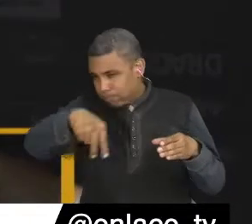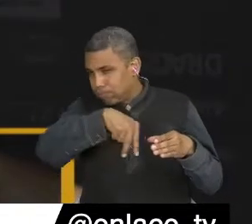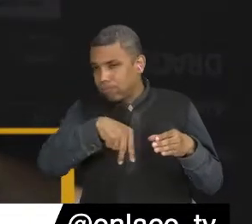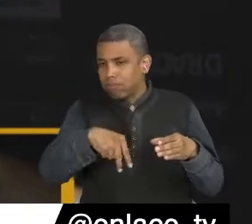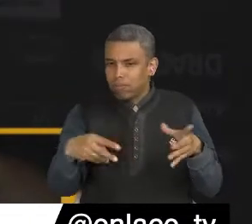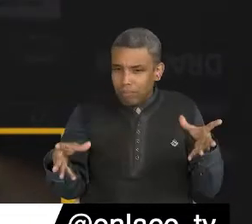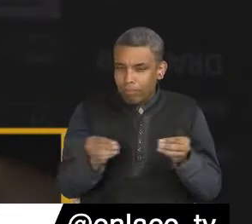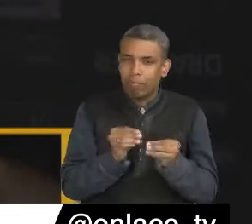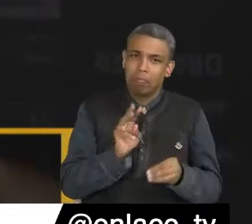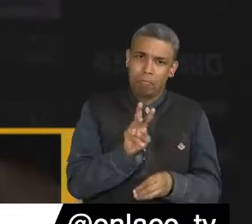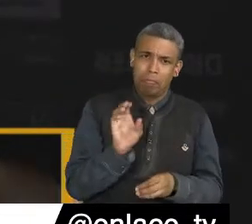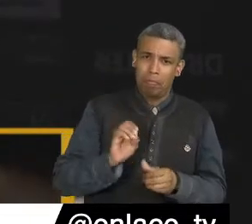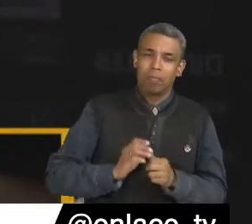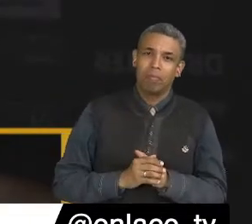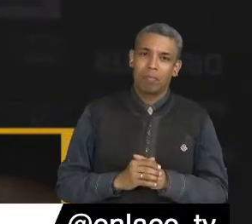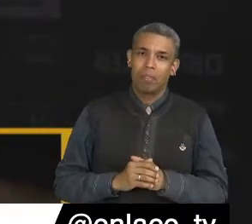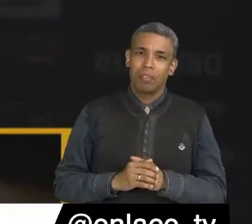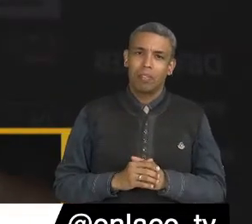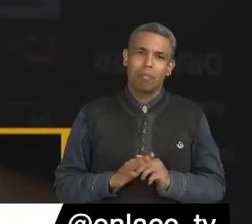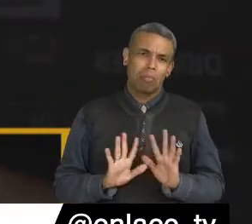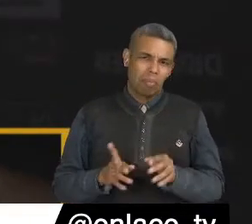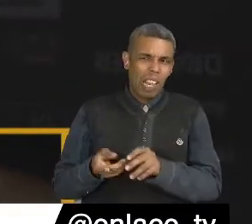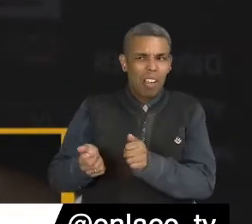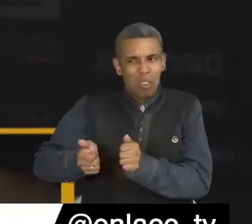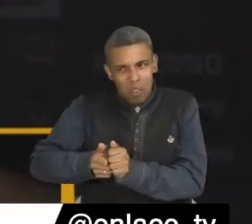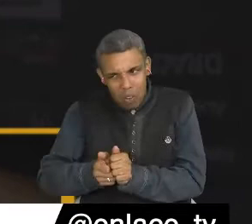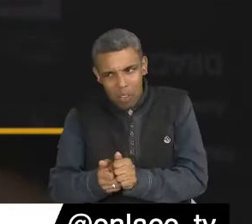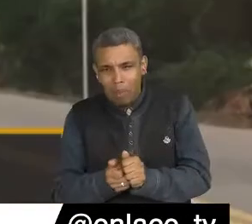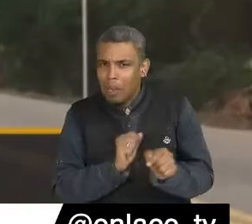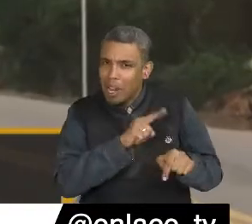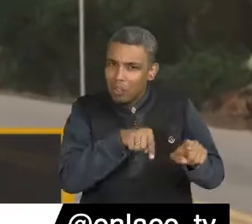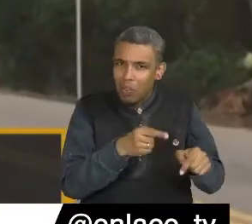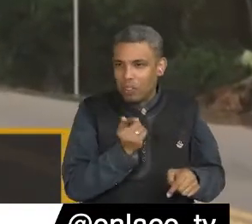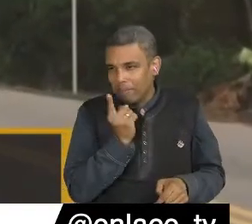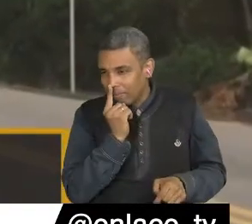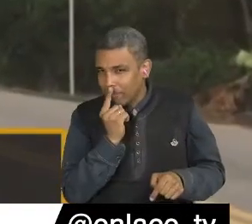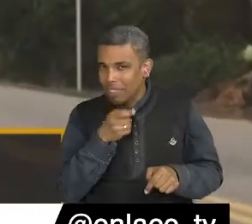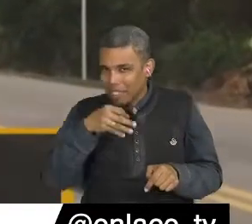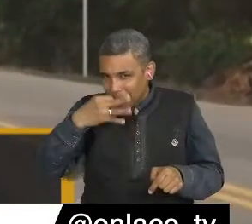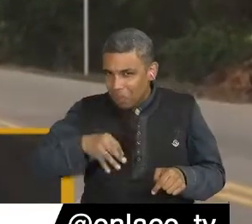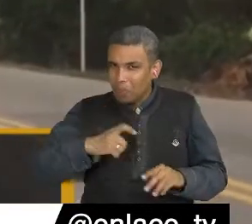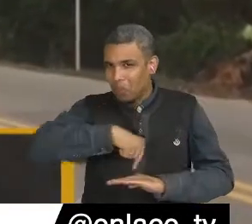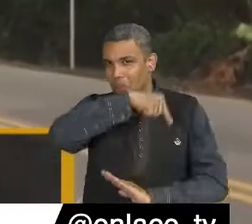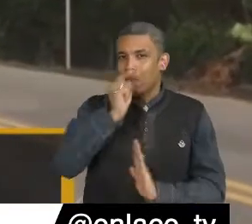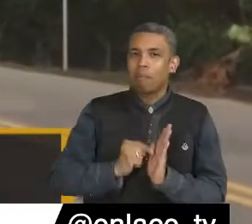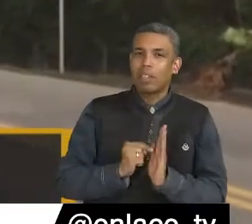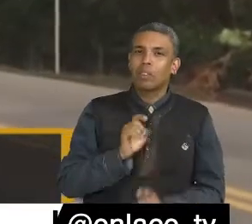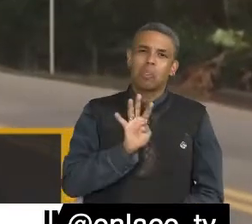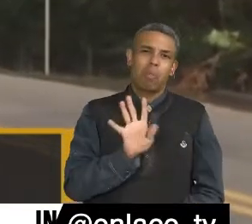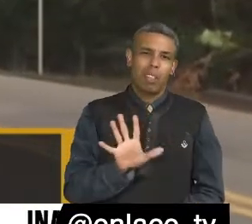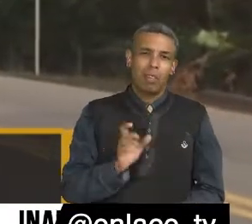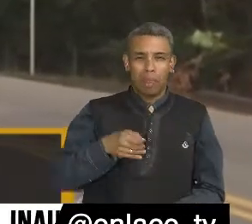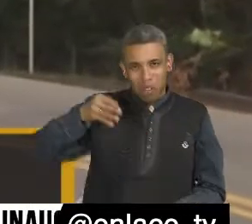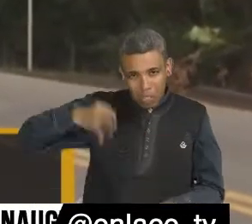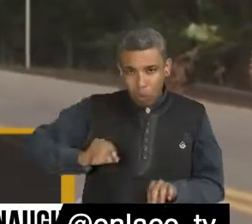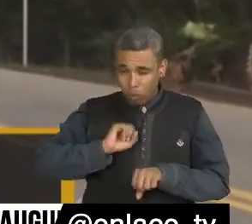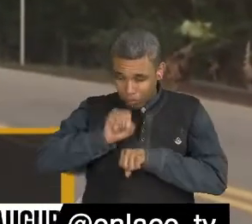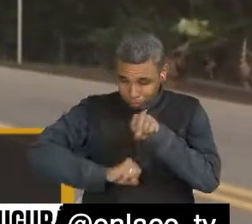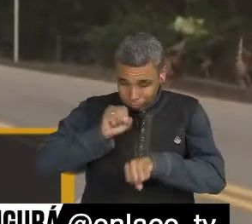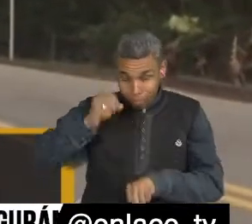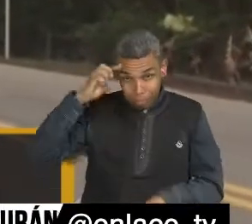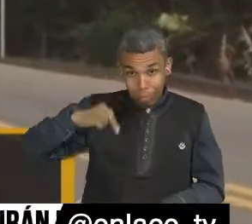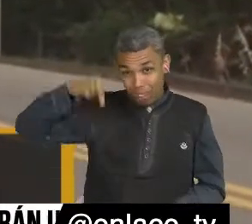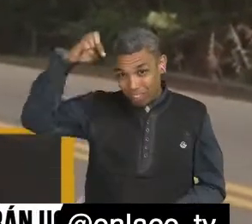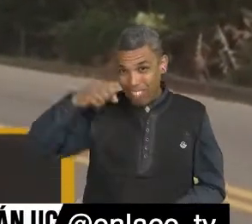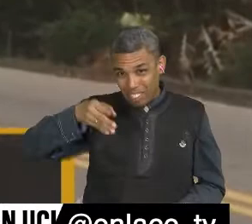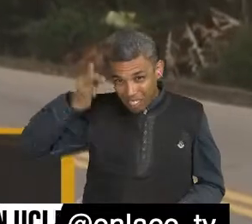total, en general entre acompañantes vamos por ahí unas 45 personas, pero ciclistas como tal 30 personas.